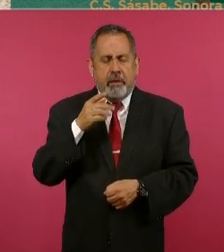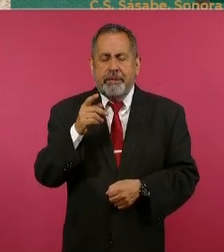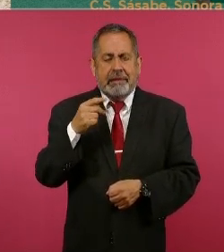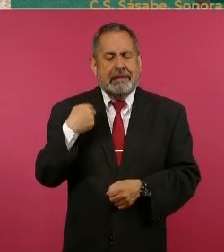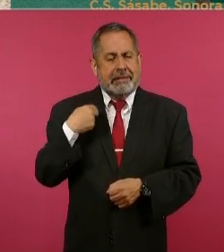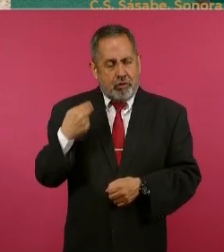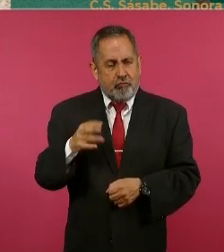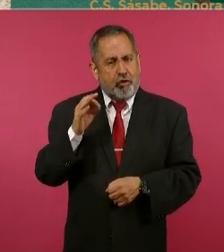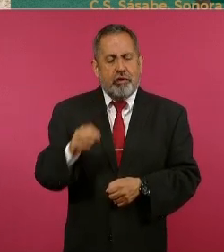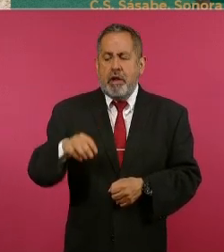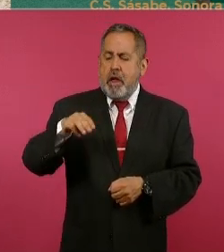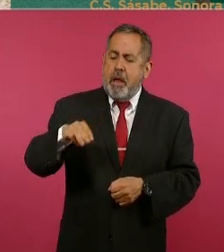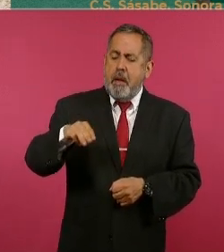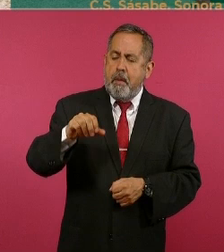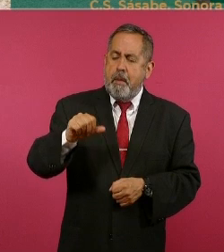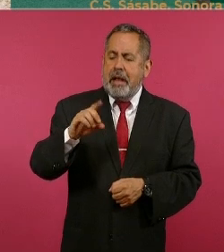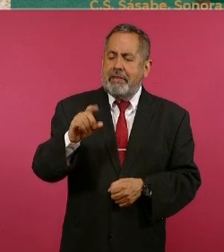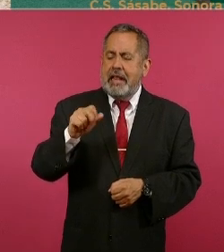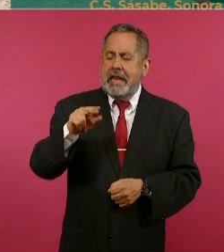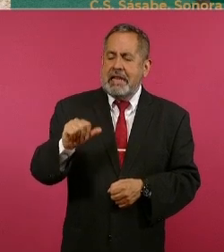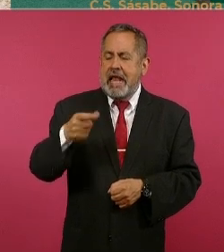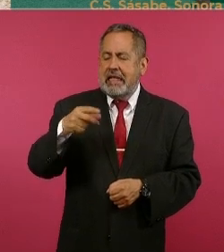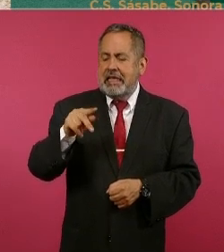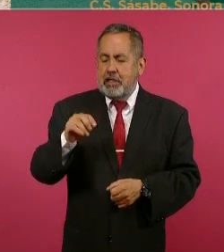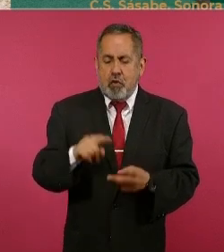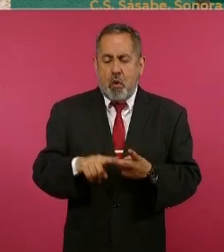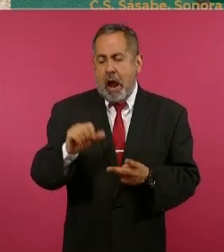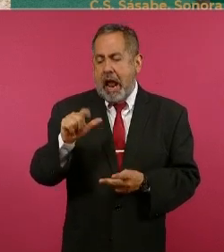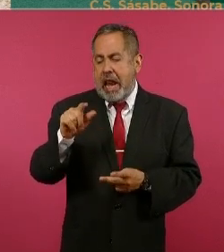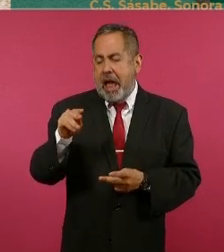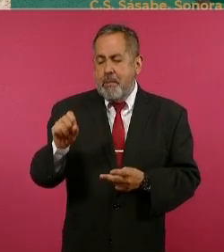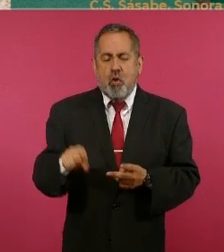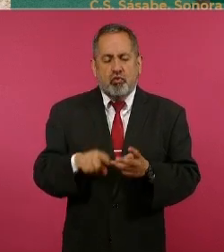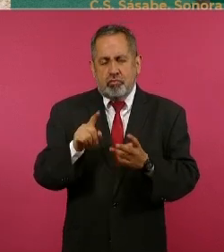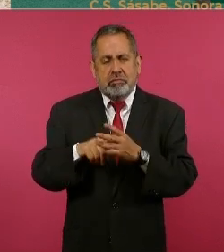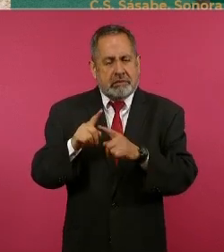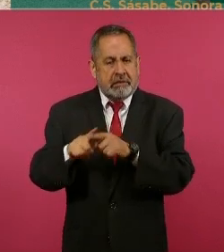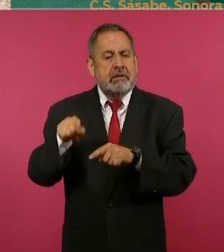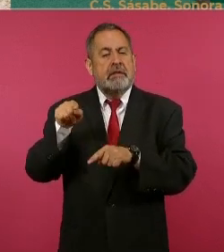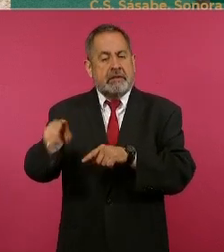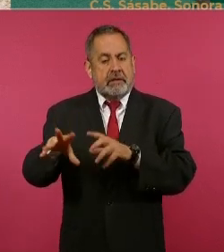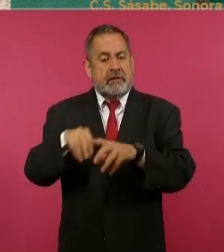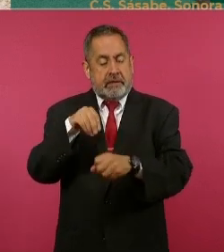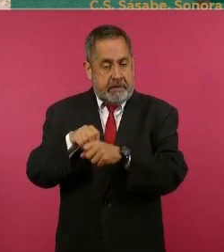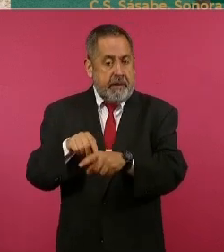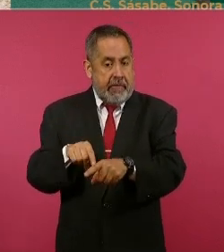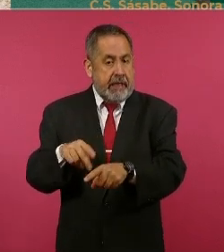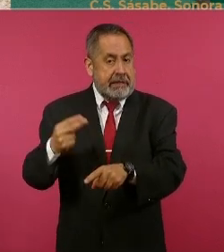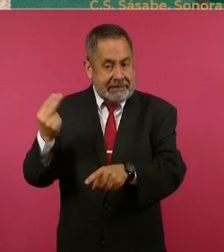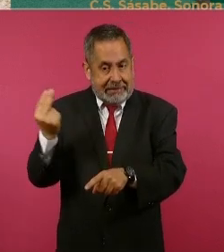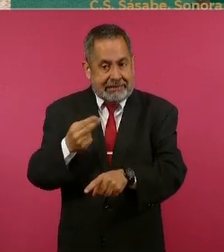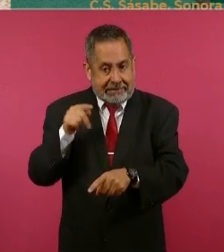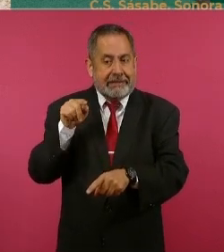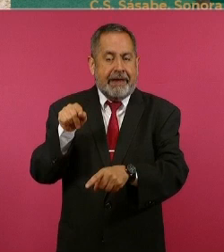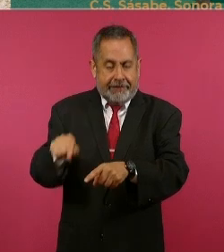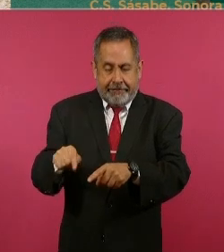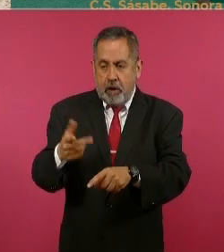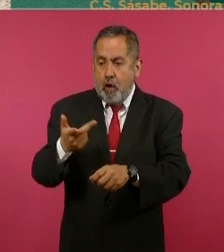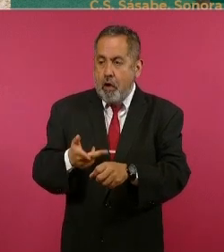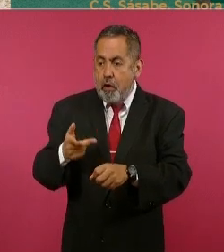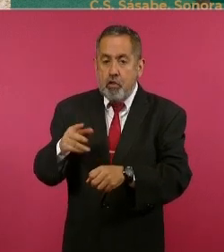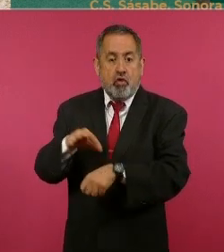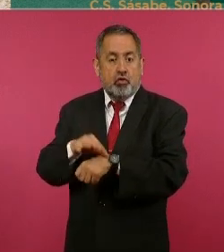Magdalena de Quino, Álamos, hospitales en Ures, que tenían necesidad allá